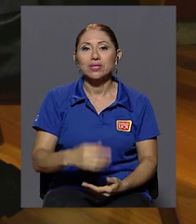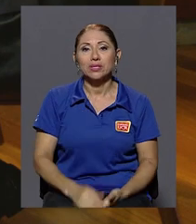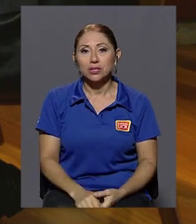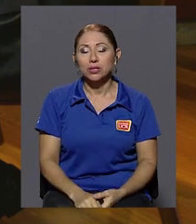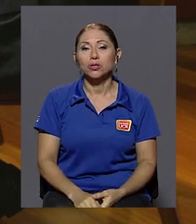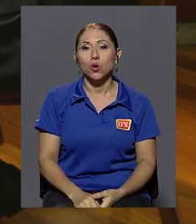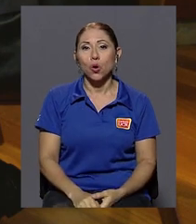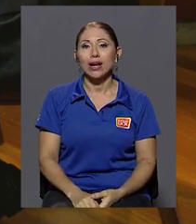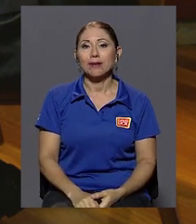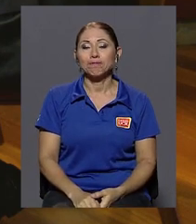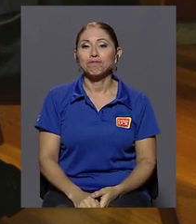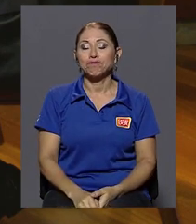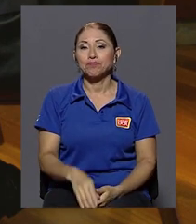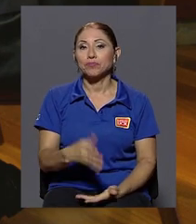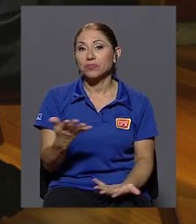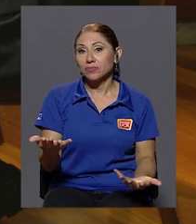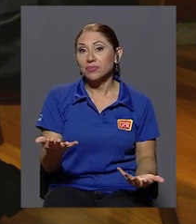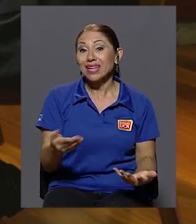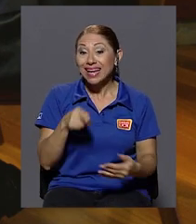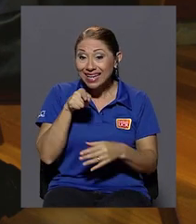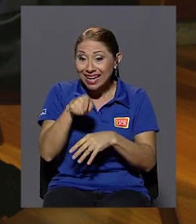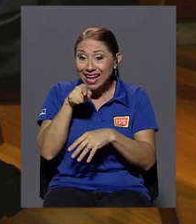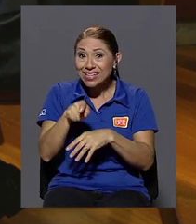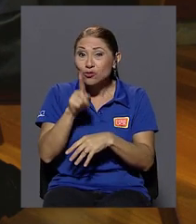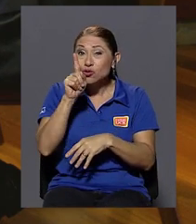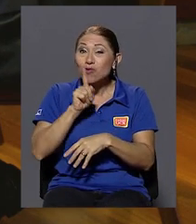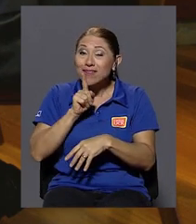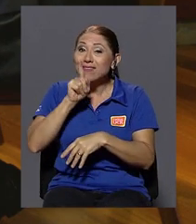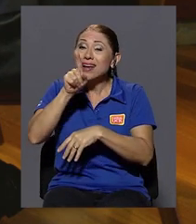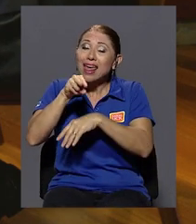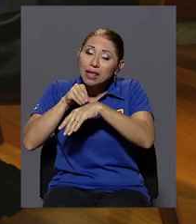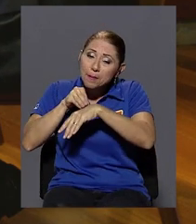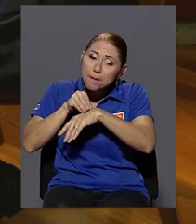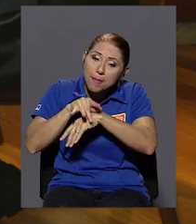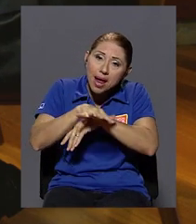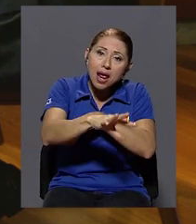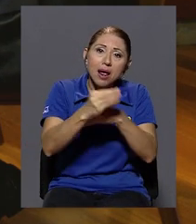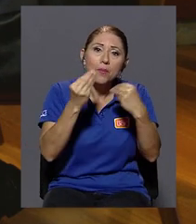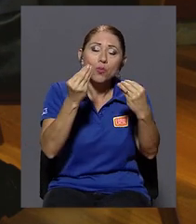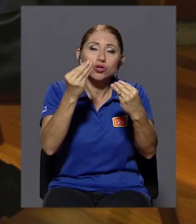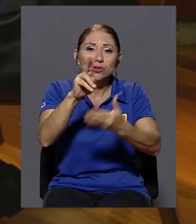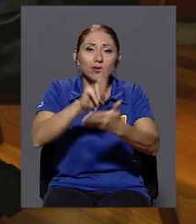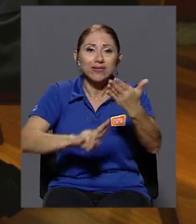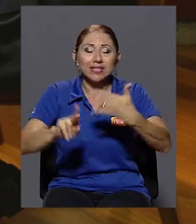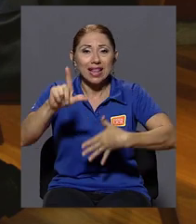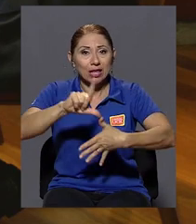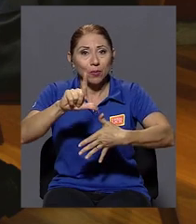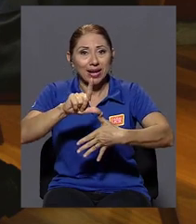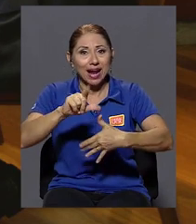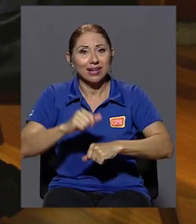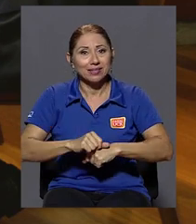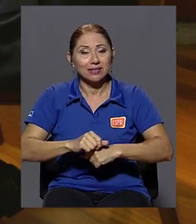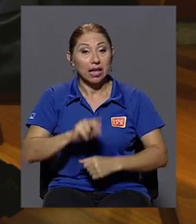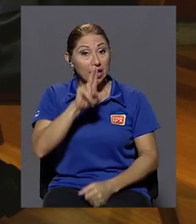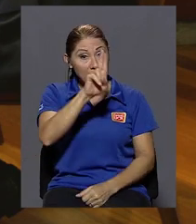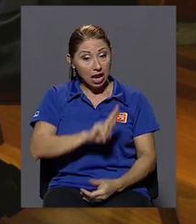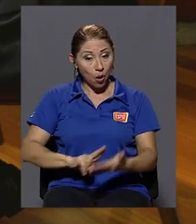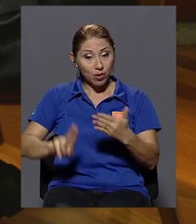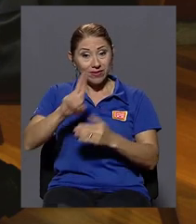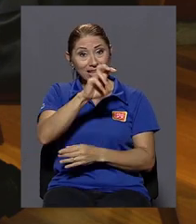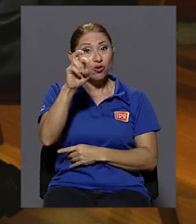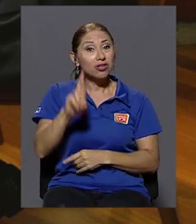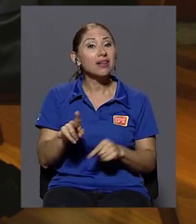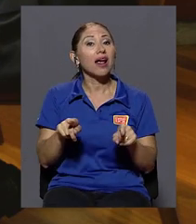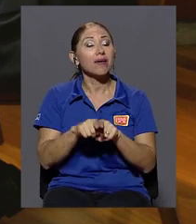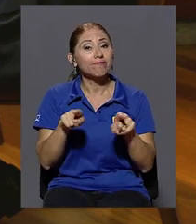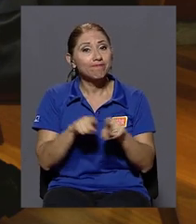yo creo que eso es una realidad que permea muchas universidades latinoamericanas, y la Universidad de Costa Rica, tengo